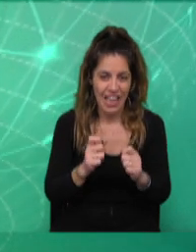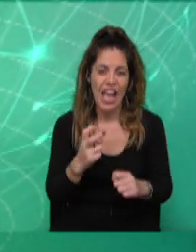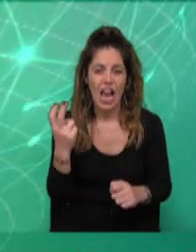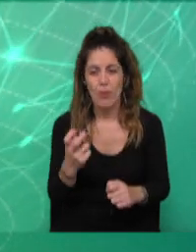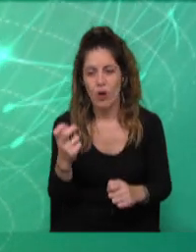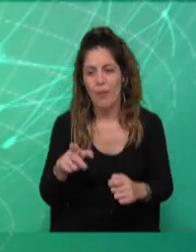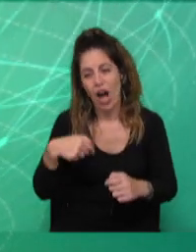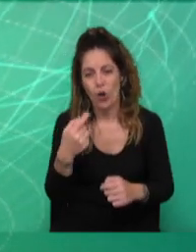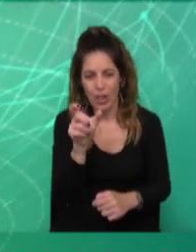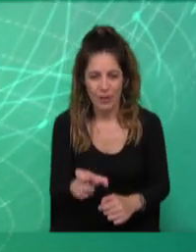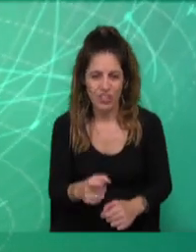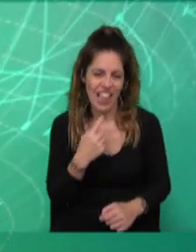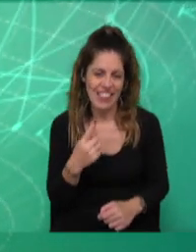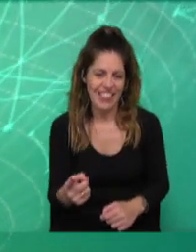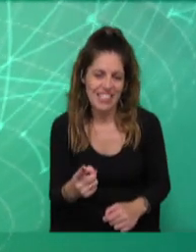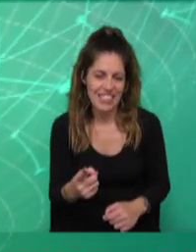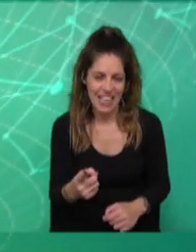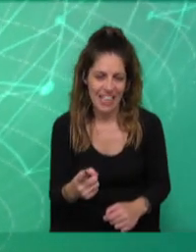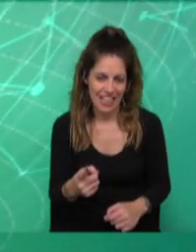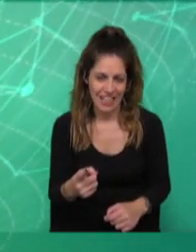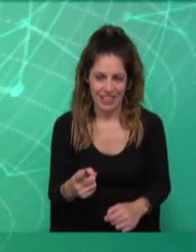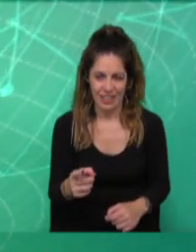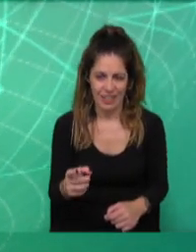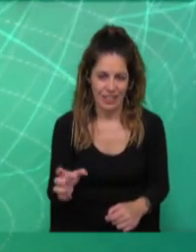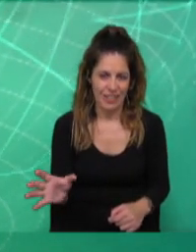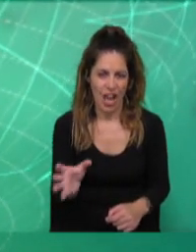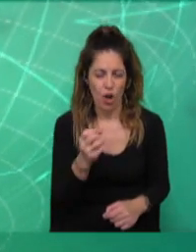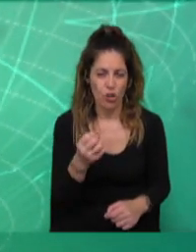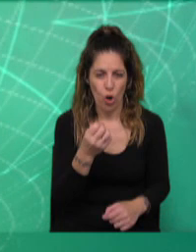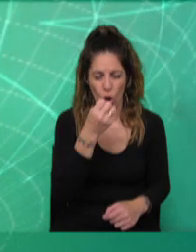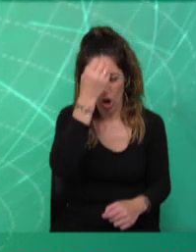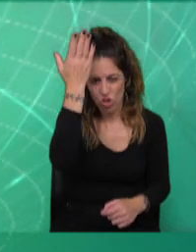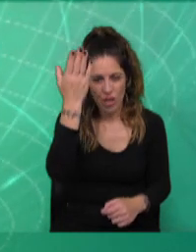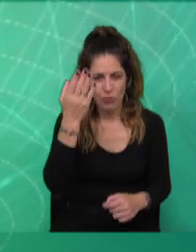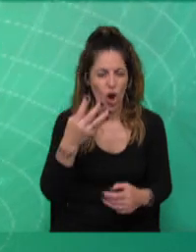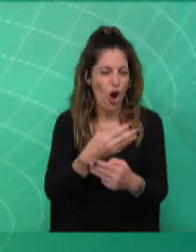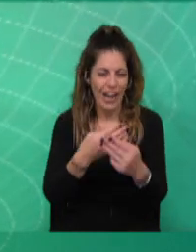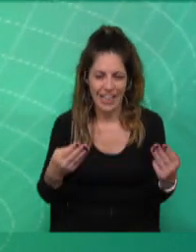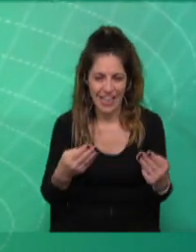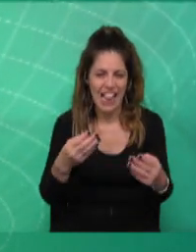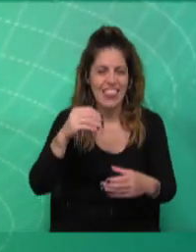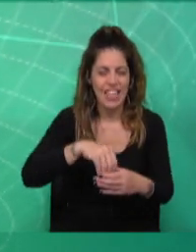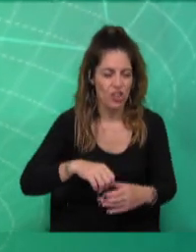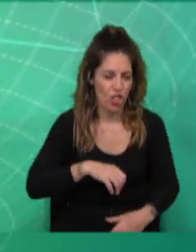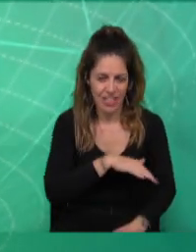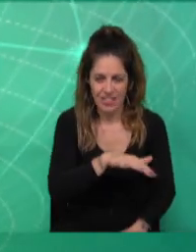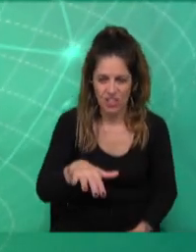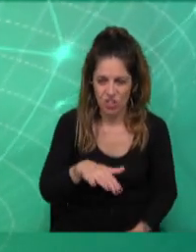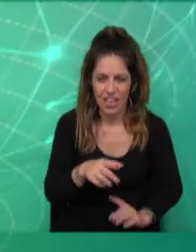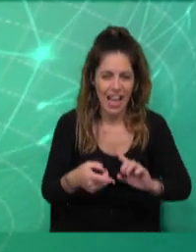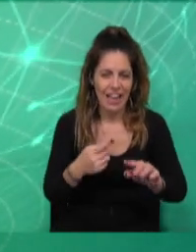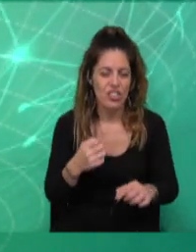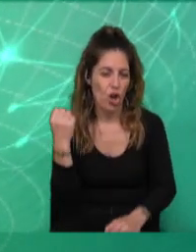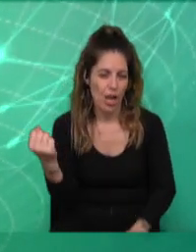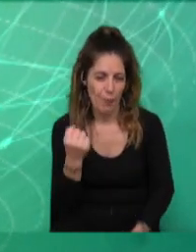así él dice que encontró como una un un concepto como uniforme dentro de esa sociedad respecto a la